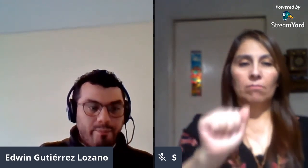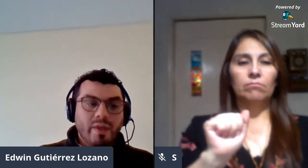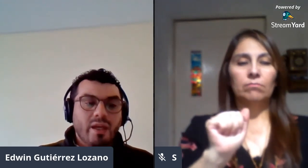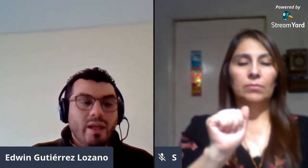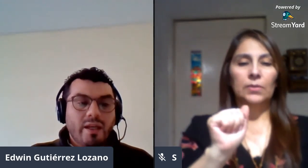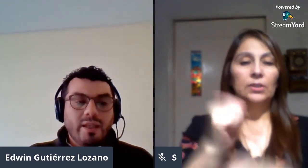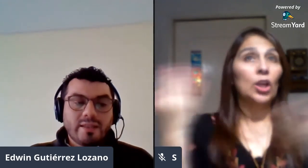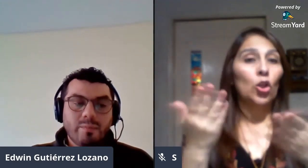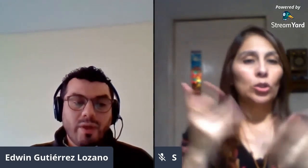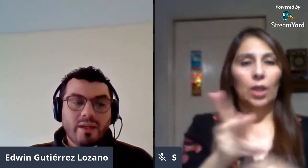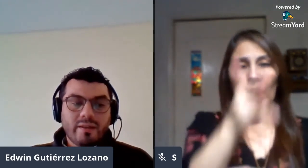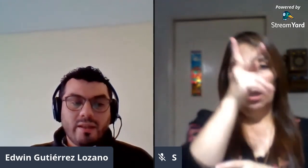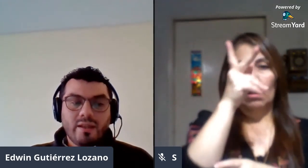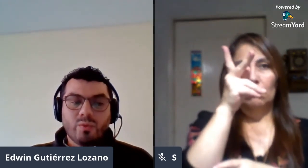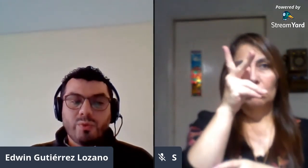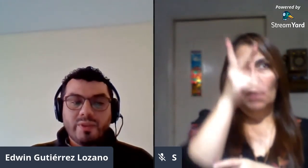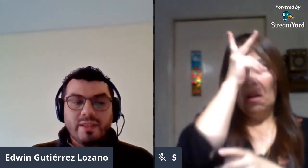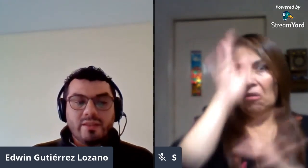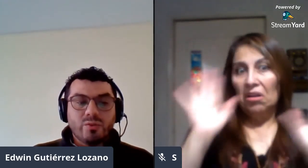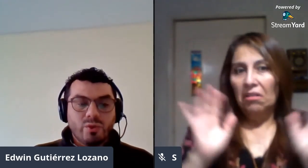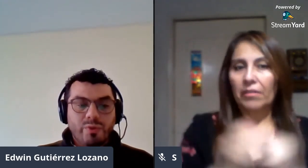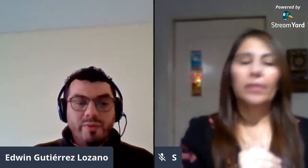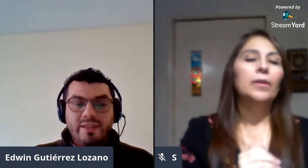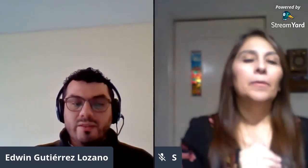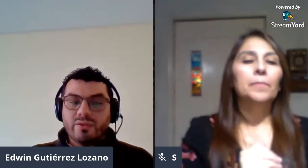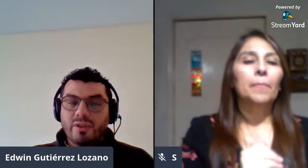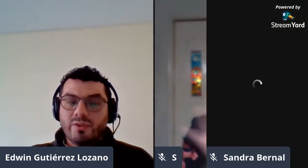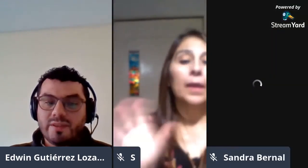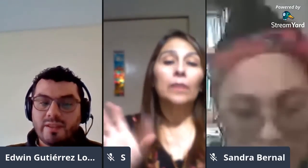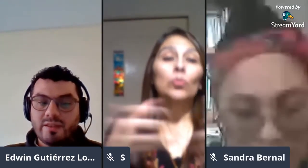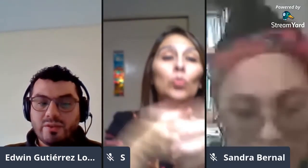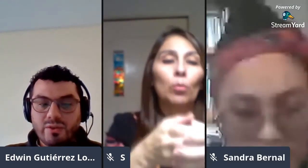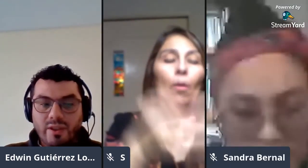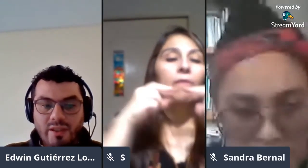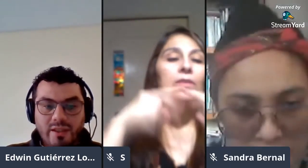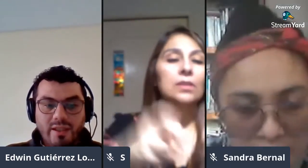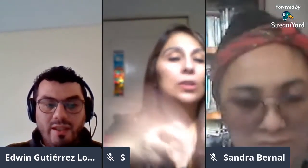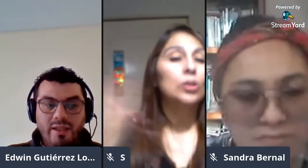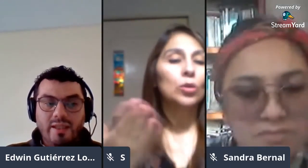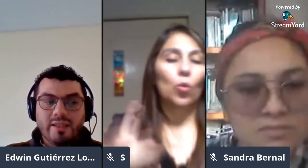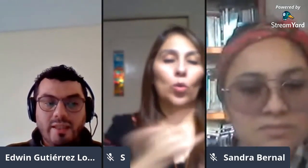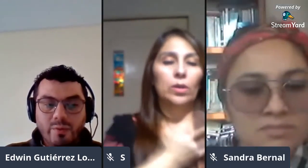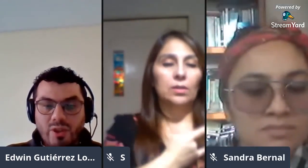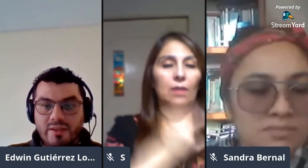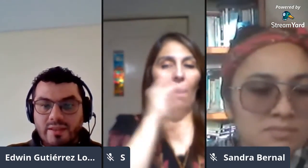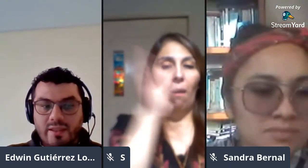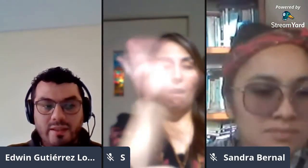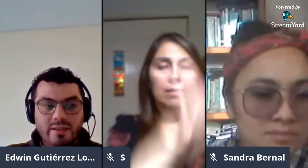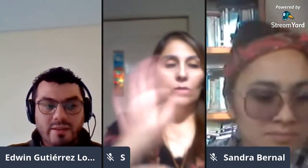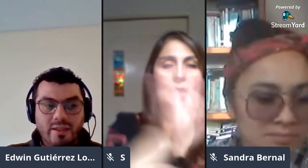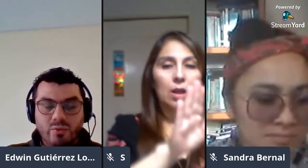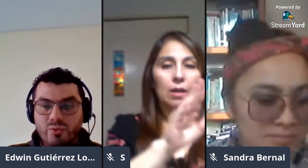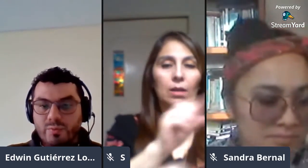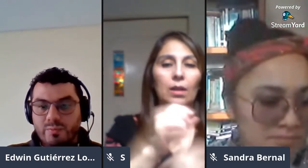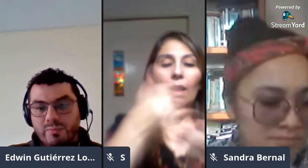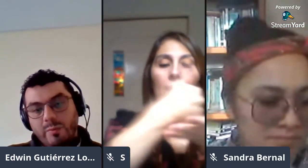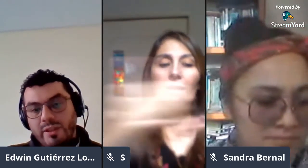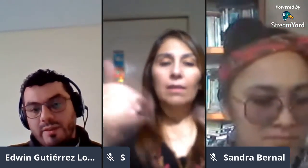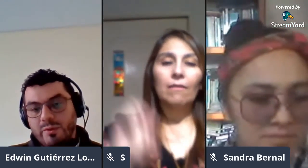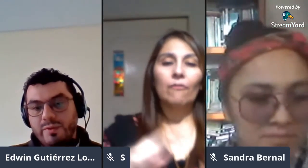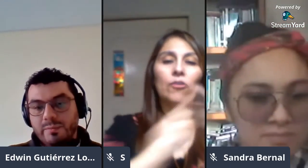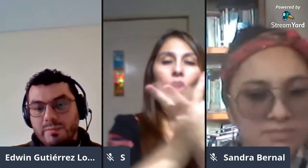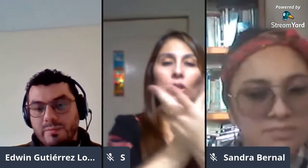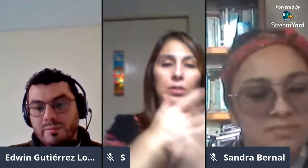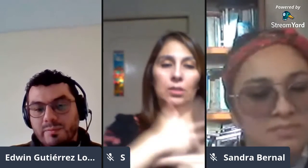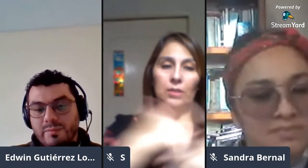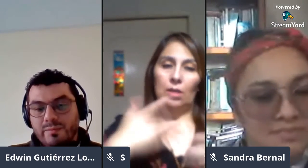la localidad. Y hace parte de un grupo de investigación de la Universidad Nacional en la línea de violencia y salud.